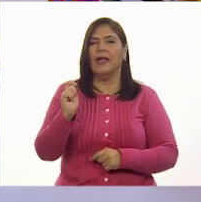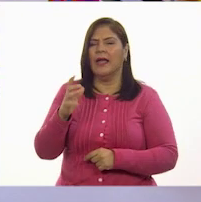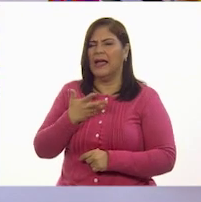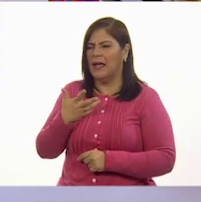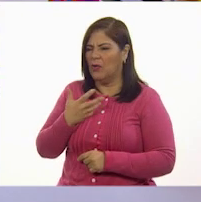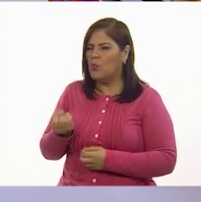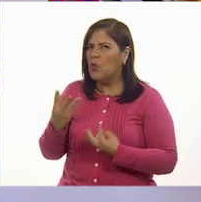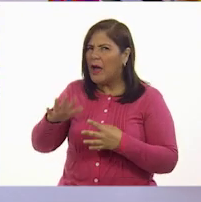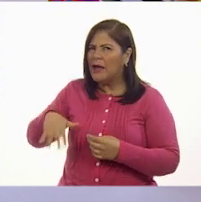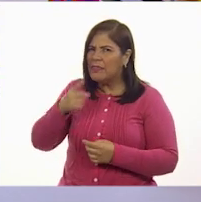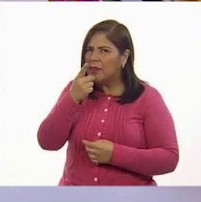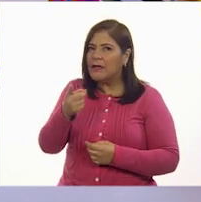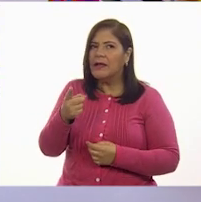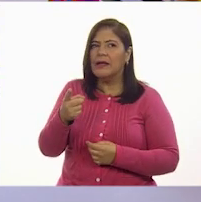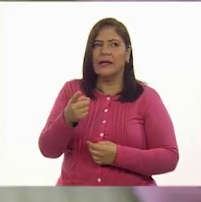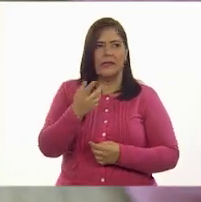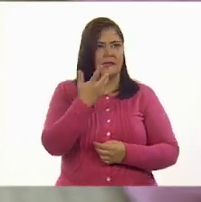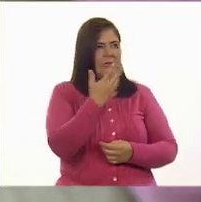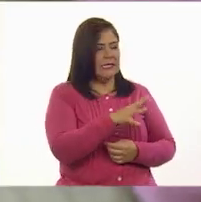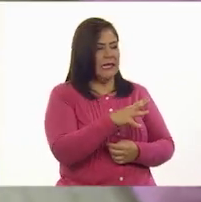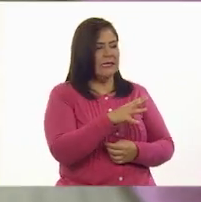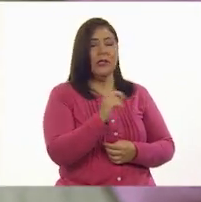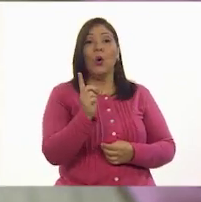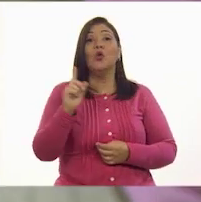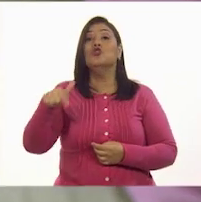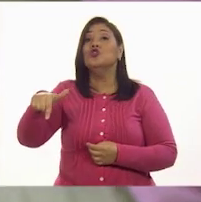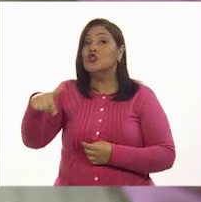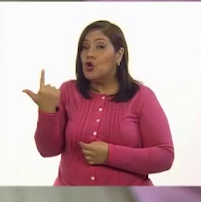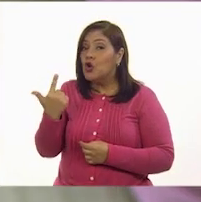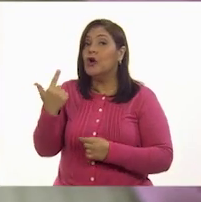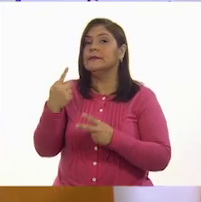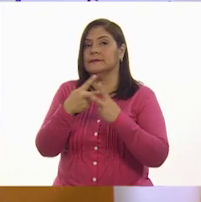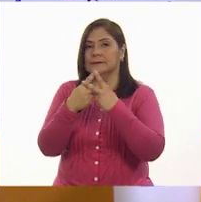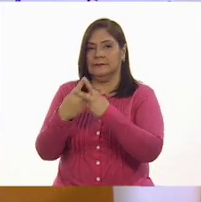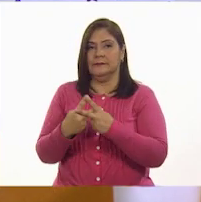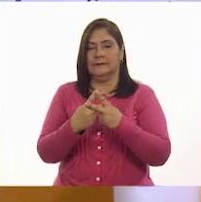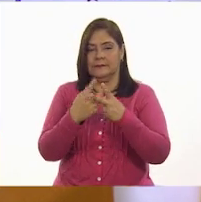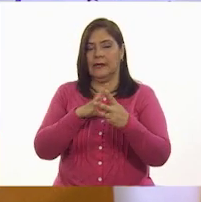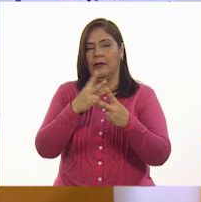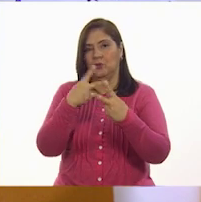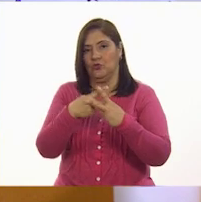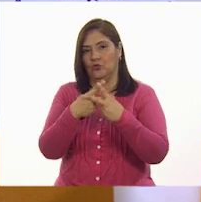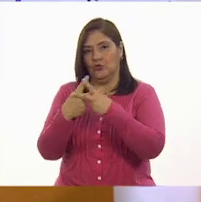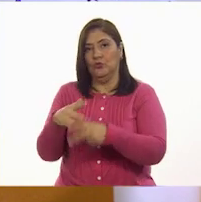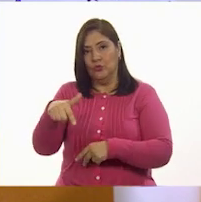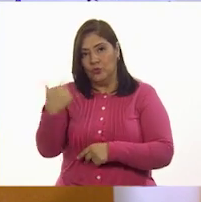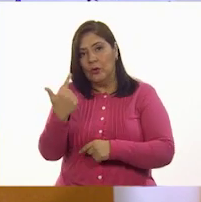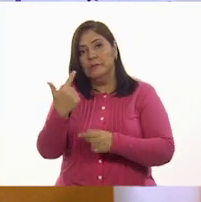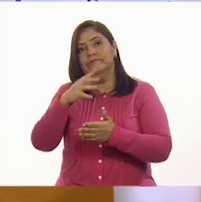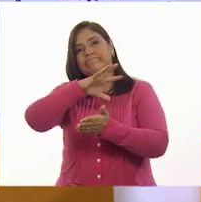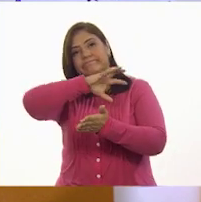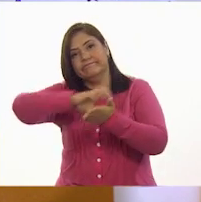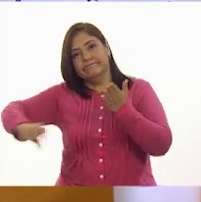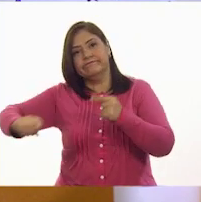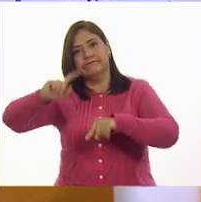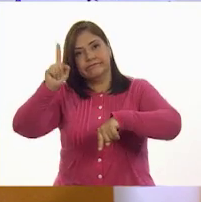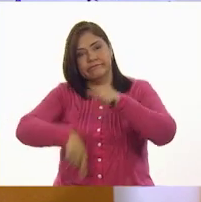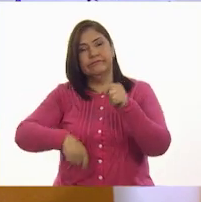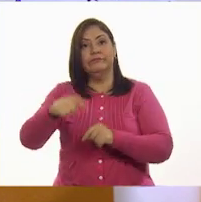dijimos? 10. 12 estrellas. 12. Ajá. Tenemos 12 estrellas y le quitamos